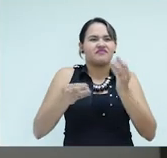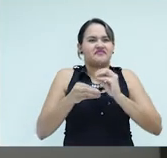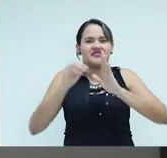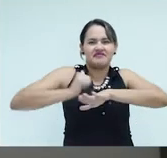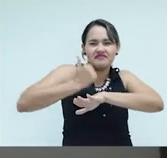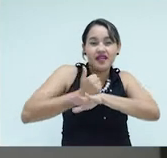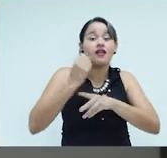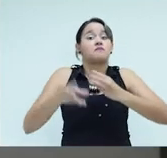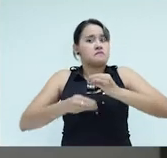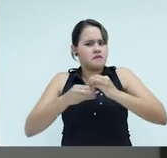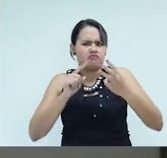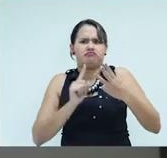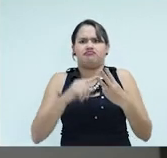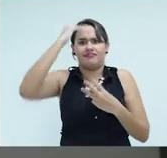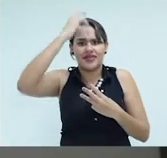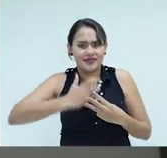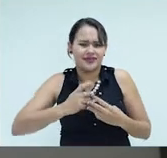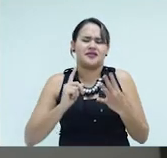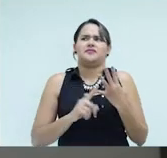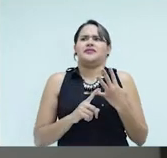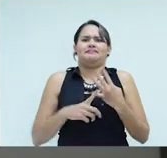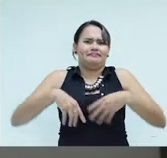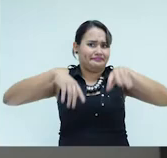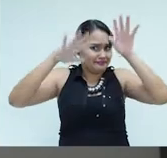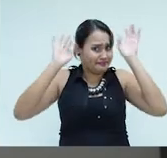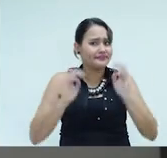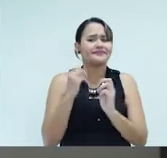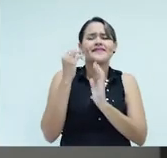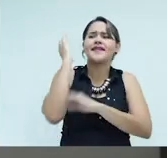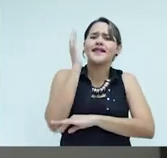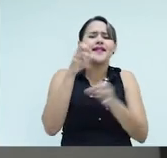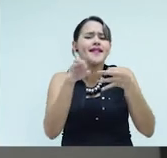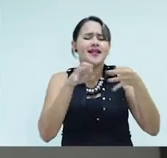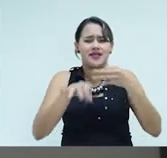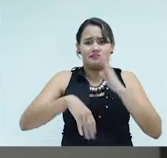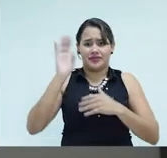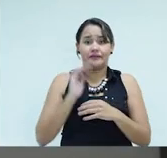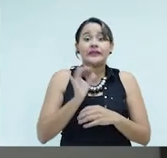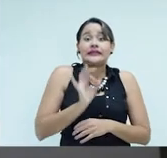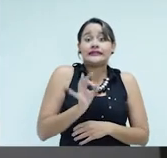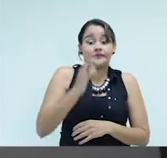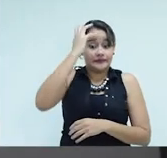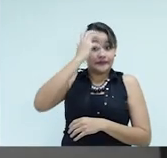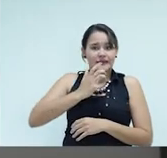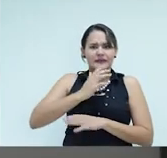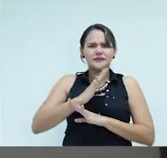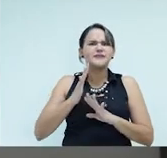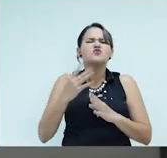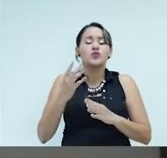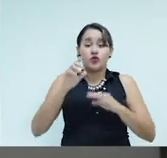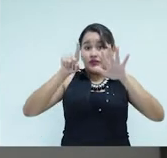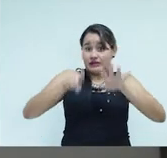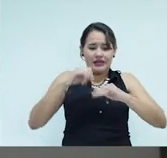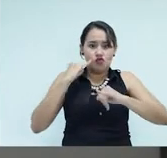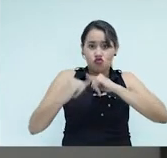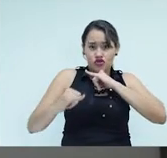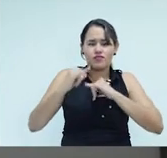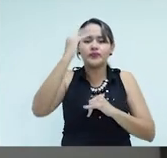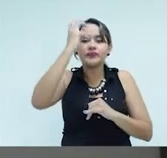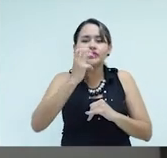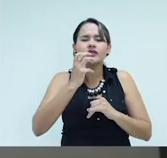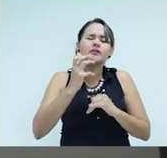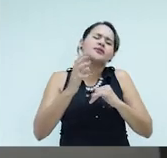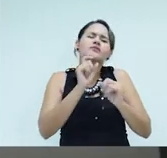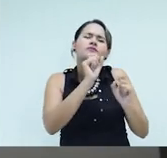Este es un ejemplo de la unidad 3 de uno de los libros con que yo enseño. Se llama Food